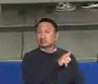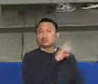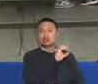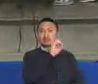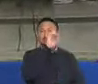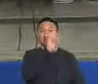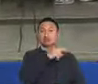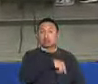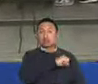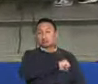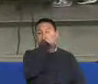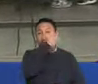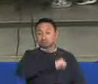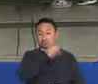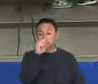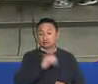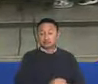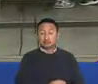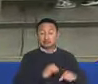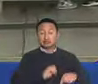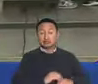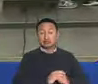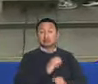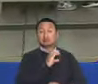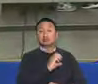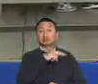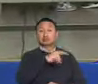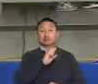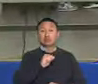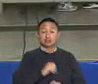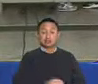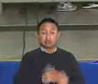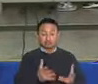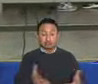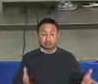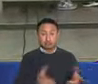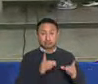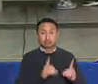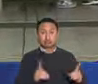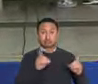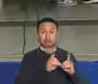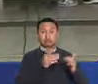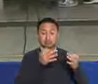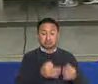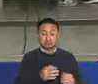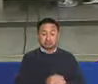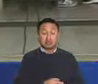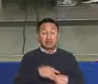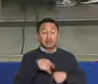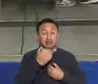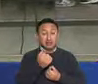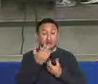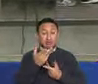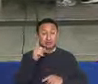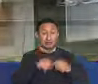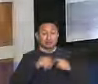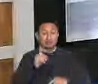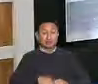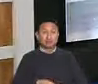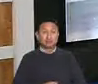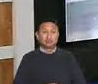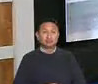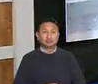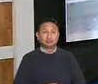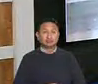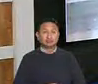los virtuales ganadores hasta que el Consejo Nacional Electoral promulgue los datos oficiales. Esa es la información, Robert, amigos televidentes,